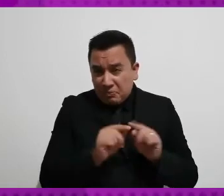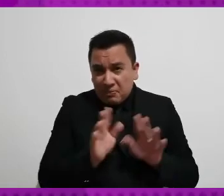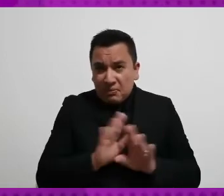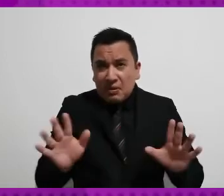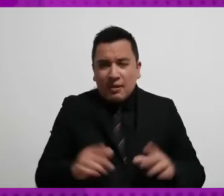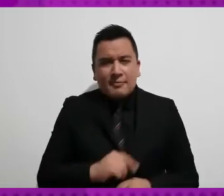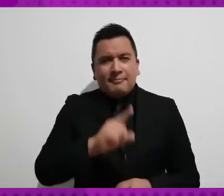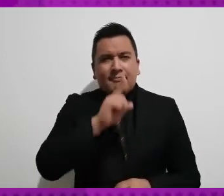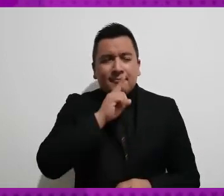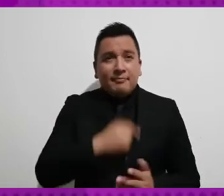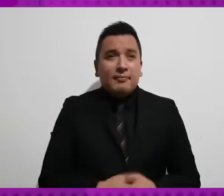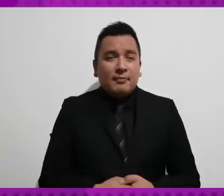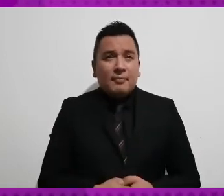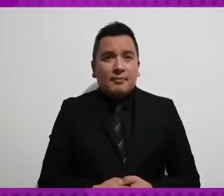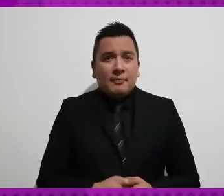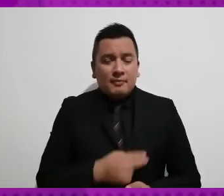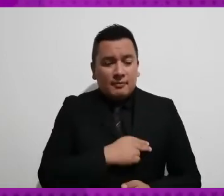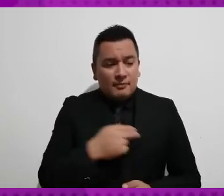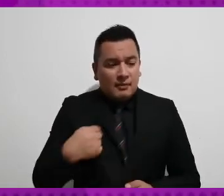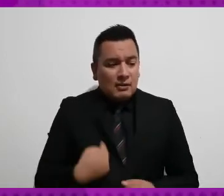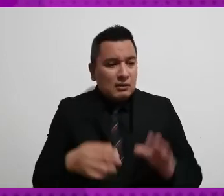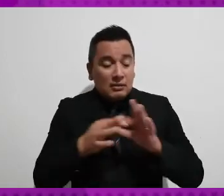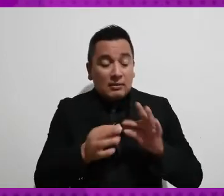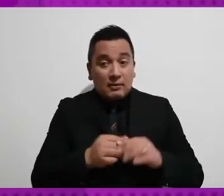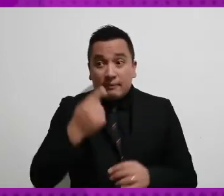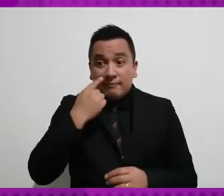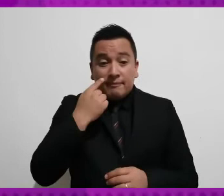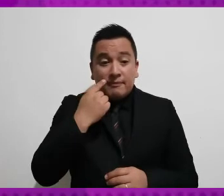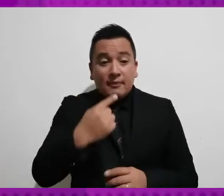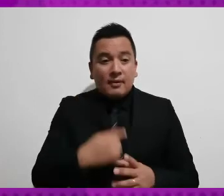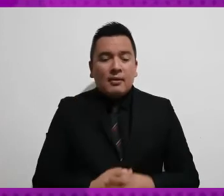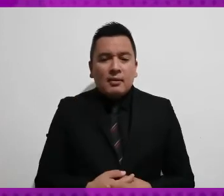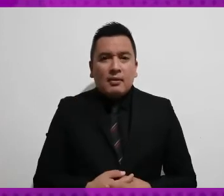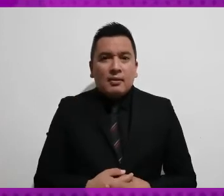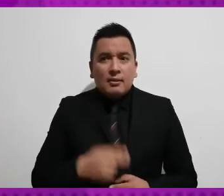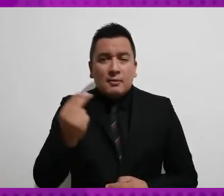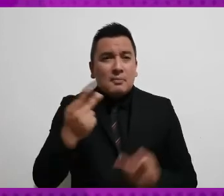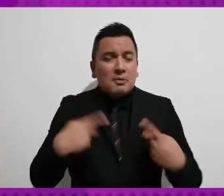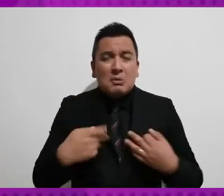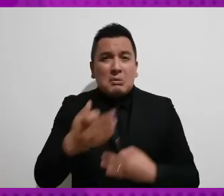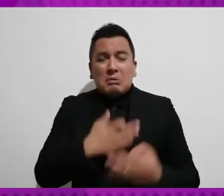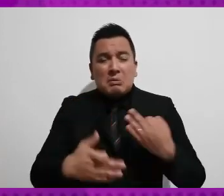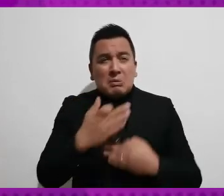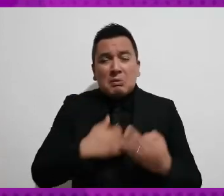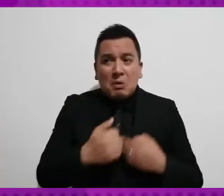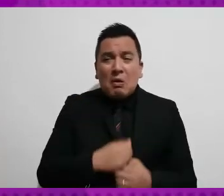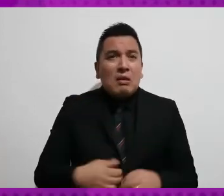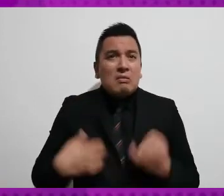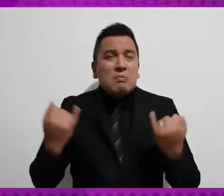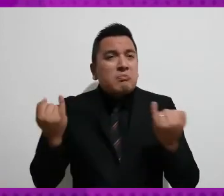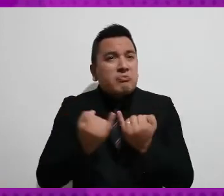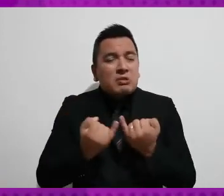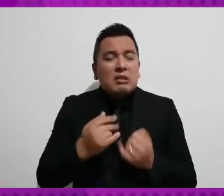que también está la posibilidad de que se vuelvan parte de la educación de la ciudadanía, de construir una